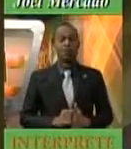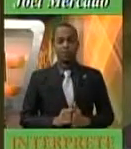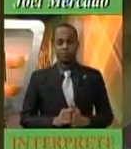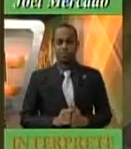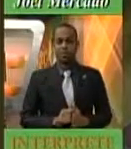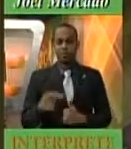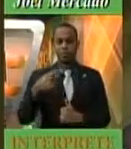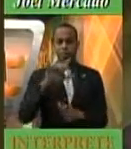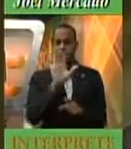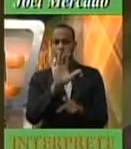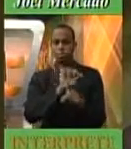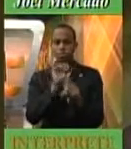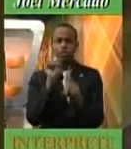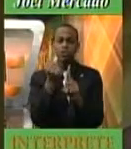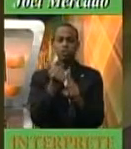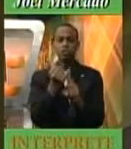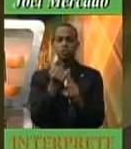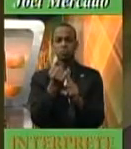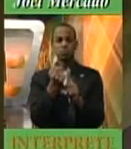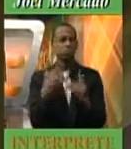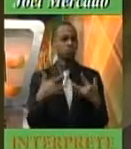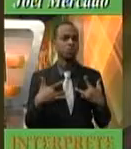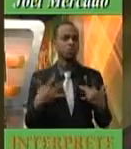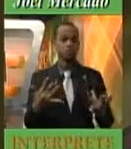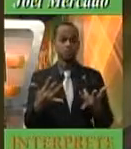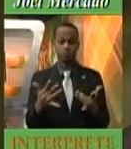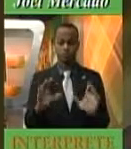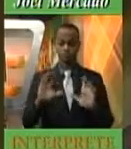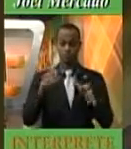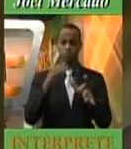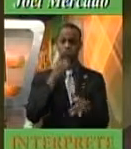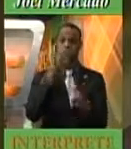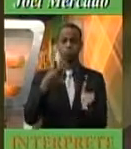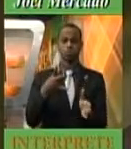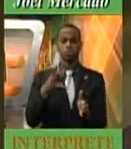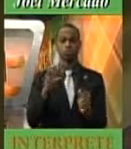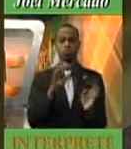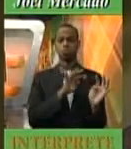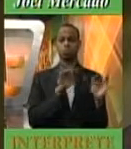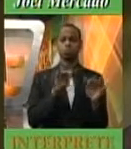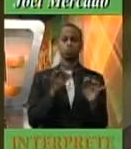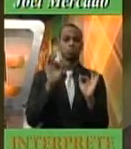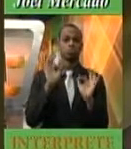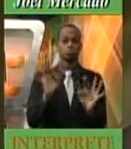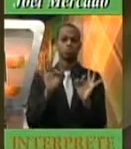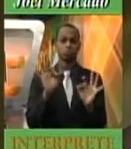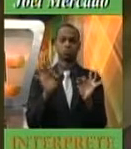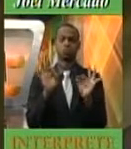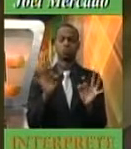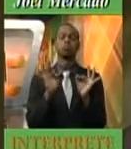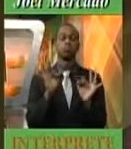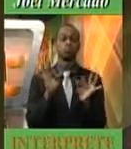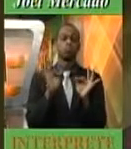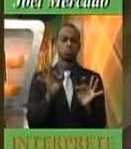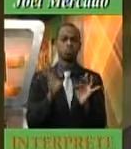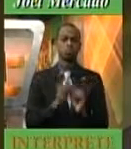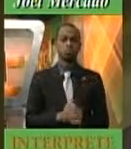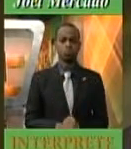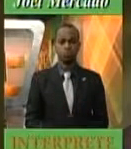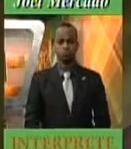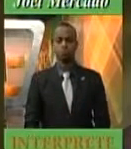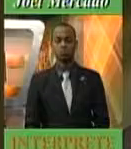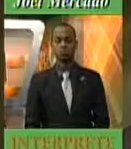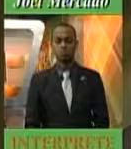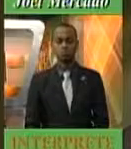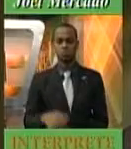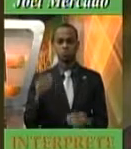con su situación. Y el pueblo dominicano sale muy bien parado ahí en esa encuesta. Dice que es el pueblo de América